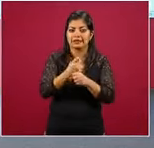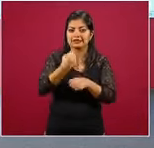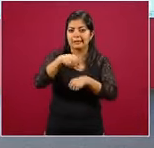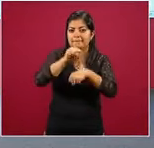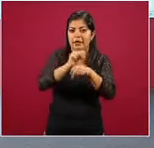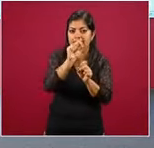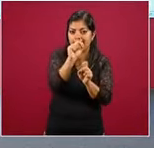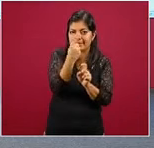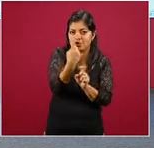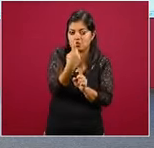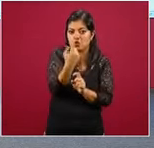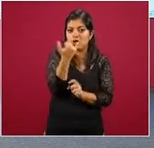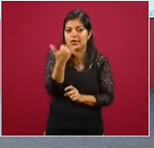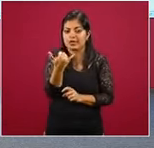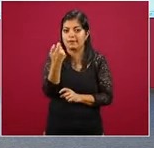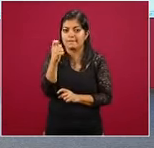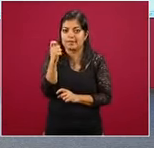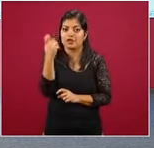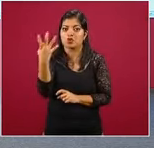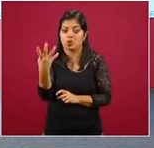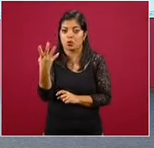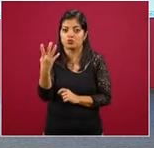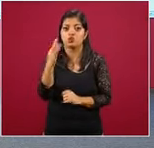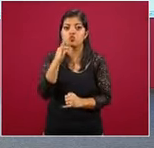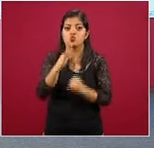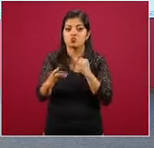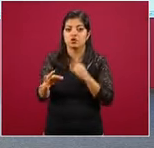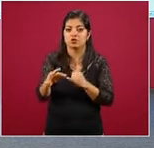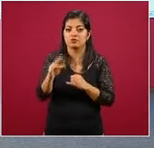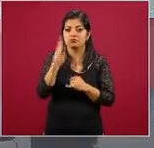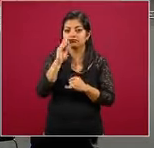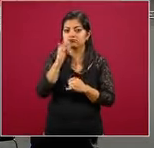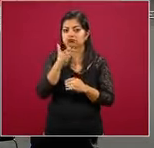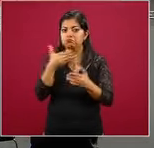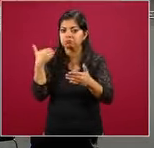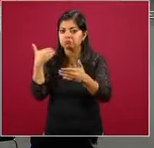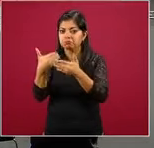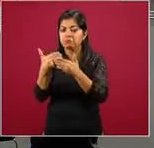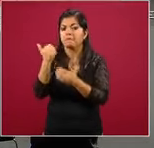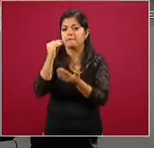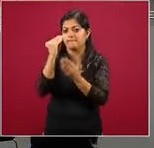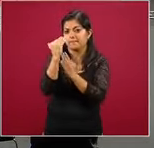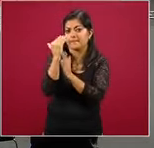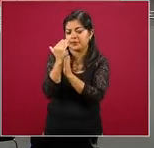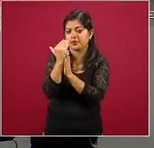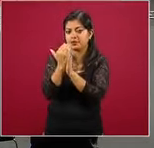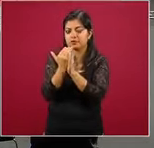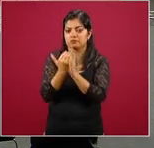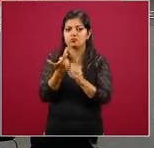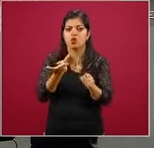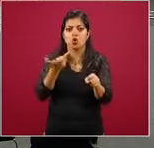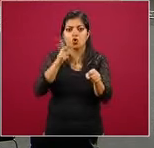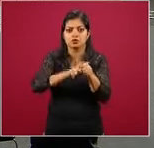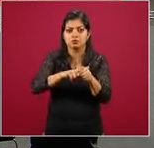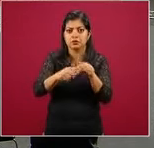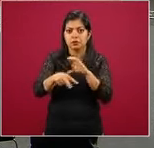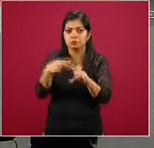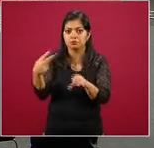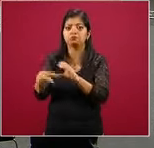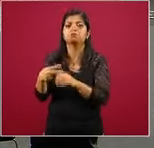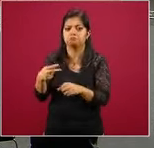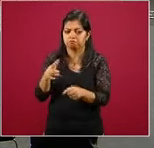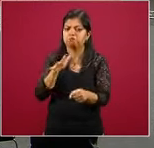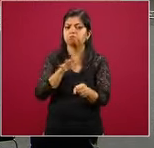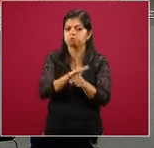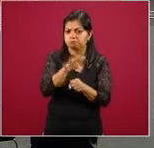21 y la 24, y ya en las últimas semanas vemos también un descenso. La ocupación hospitalaria está